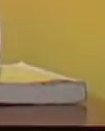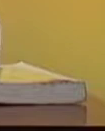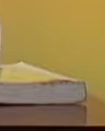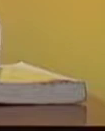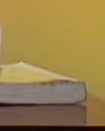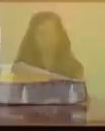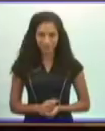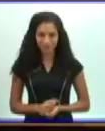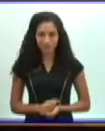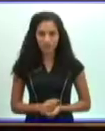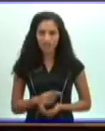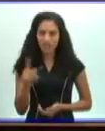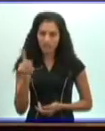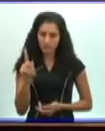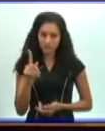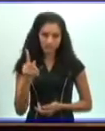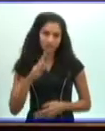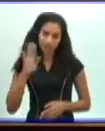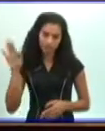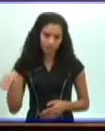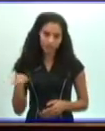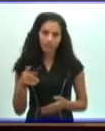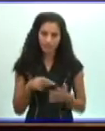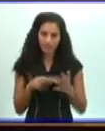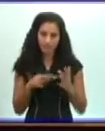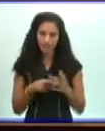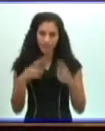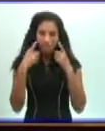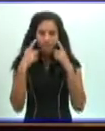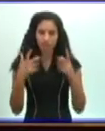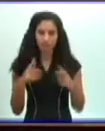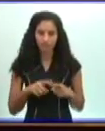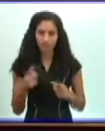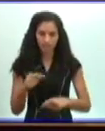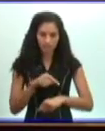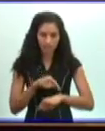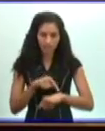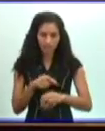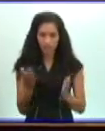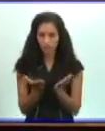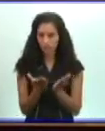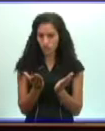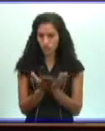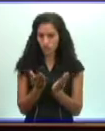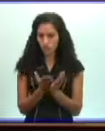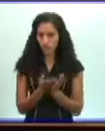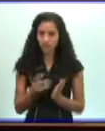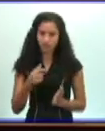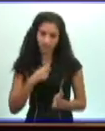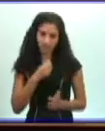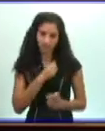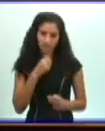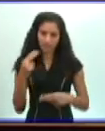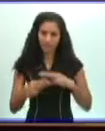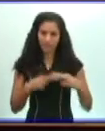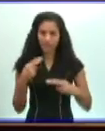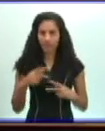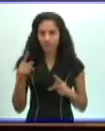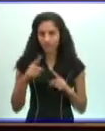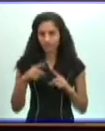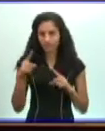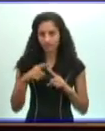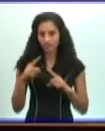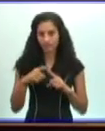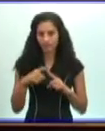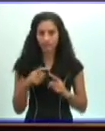No dejes de calcular, es muy importante y por eso en tu tiempo de estudio yo te propongo que realices las